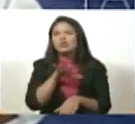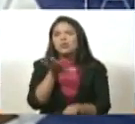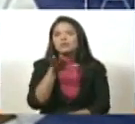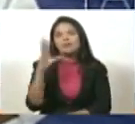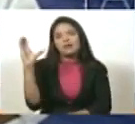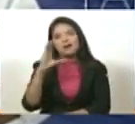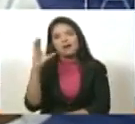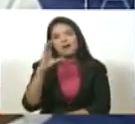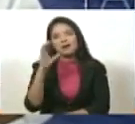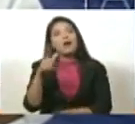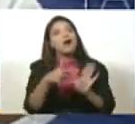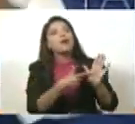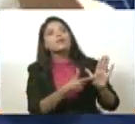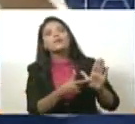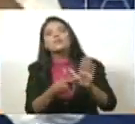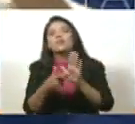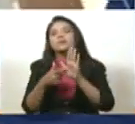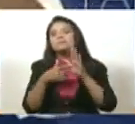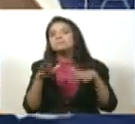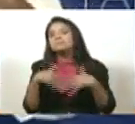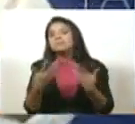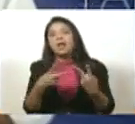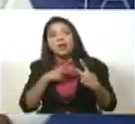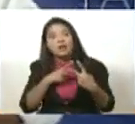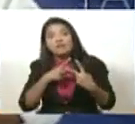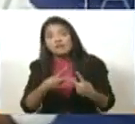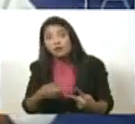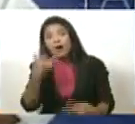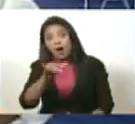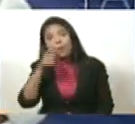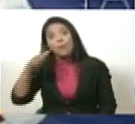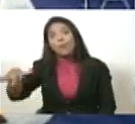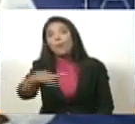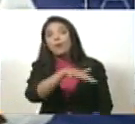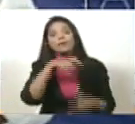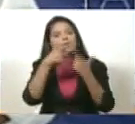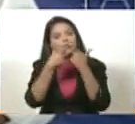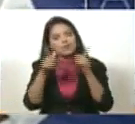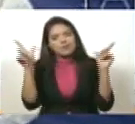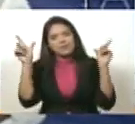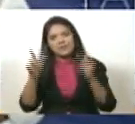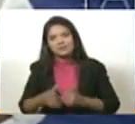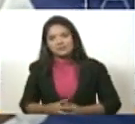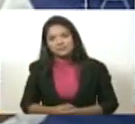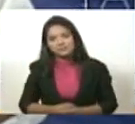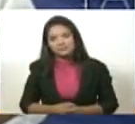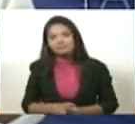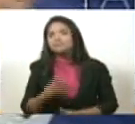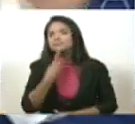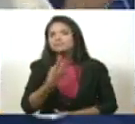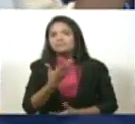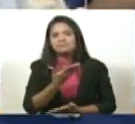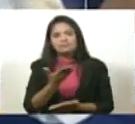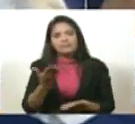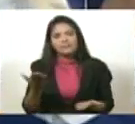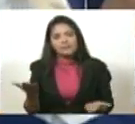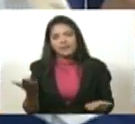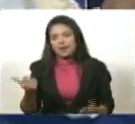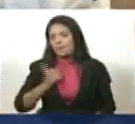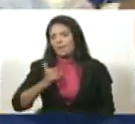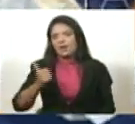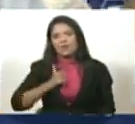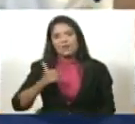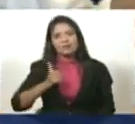Caracas, a demostrar la voluntad que tiene un pueblo a ser libre, a decirle a